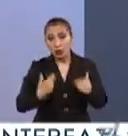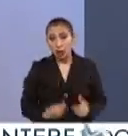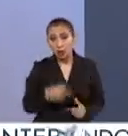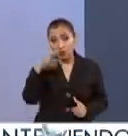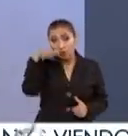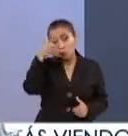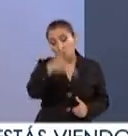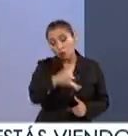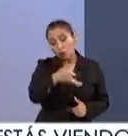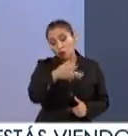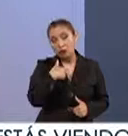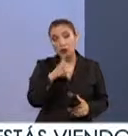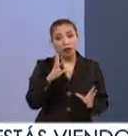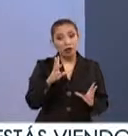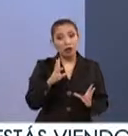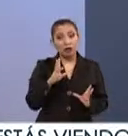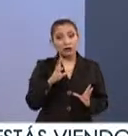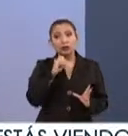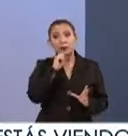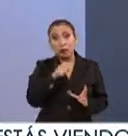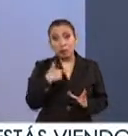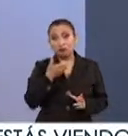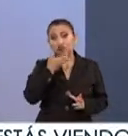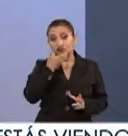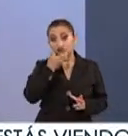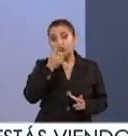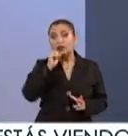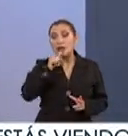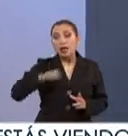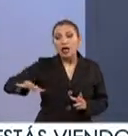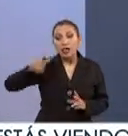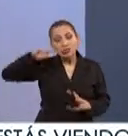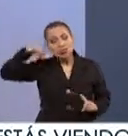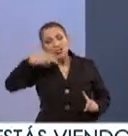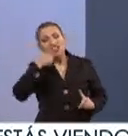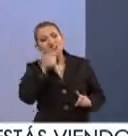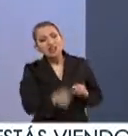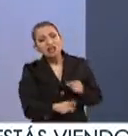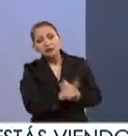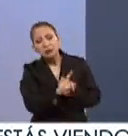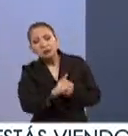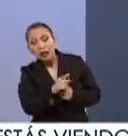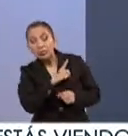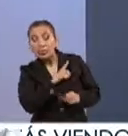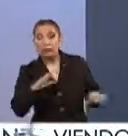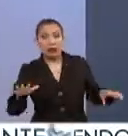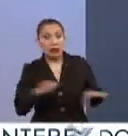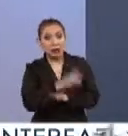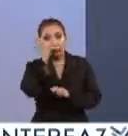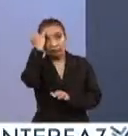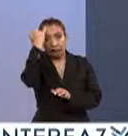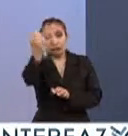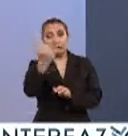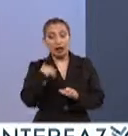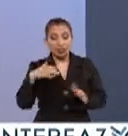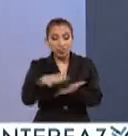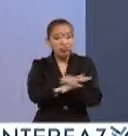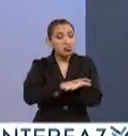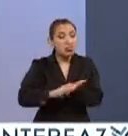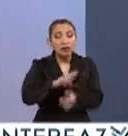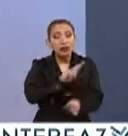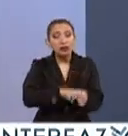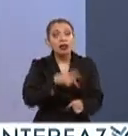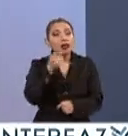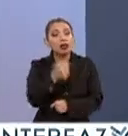en el futuro, no solo nuestra cultura, sino también nuestro enfoque acerca de los desastres debe cambiar. Los desastres